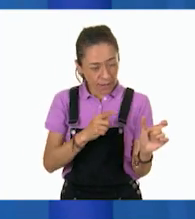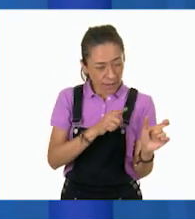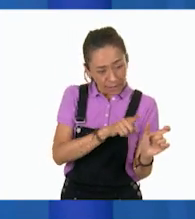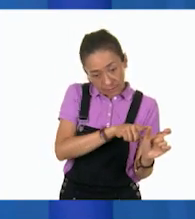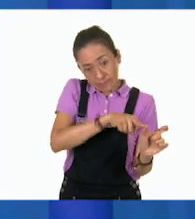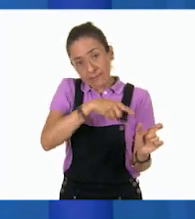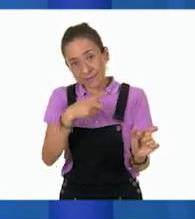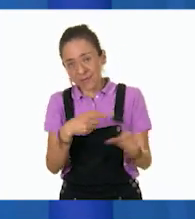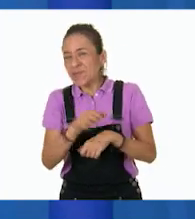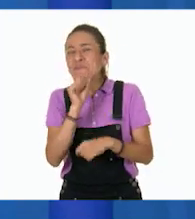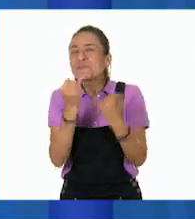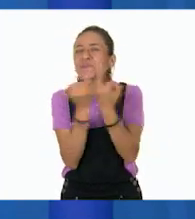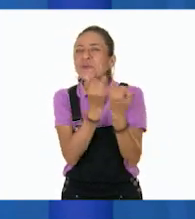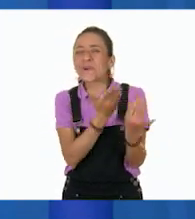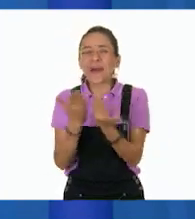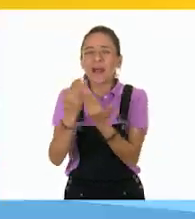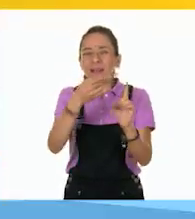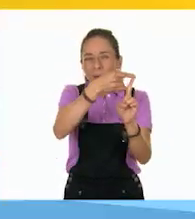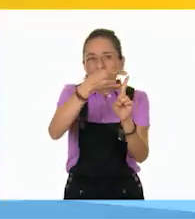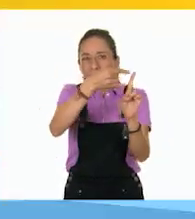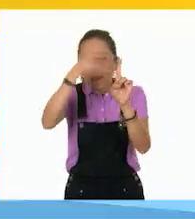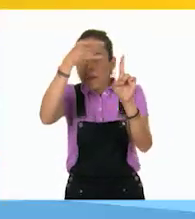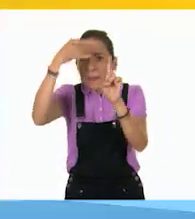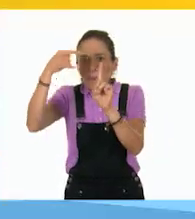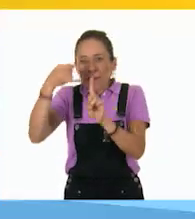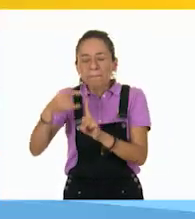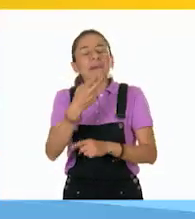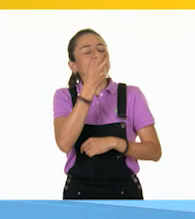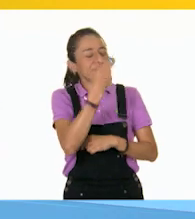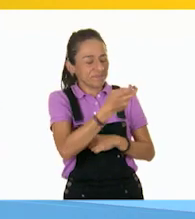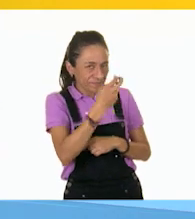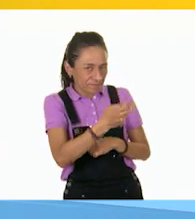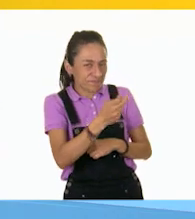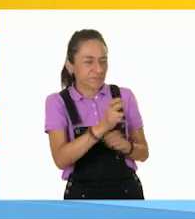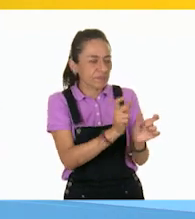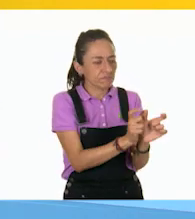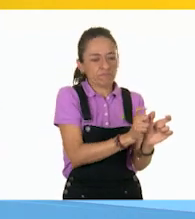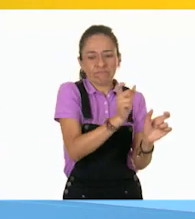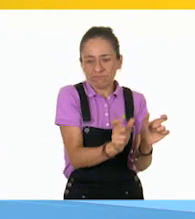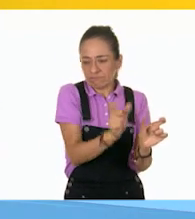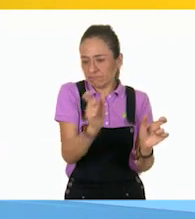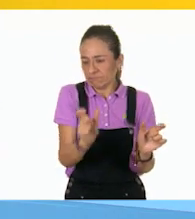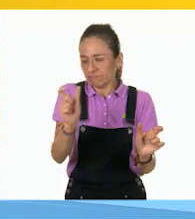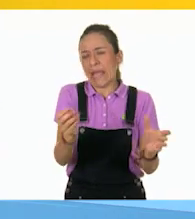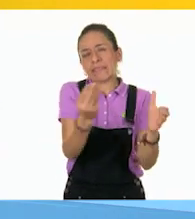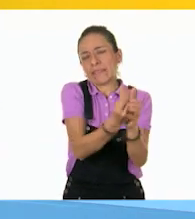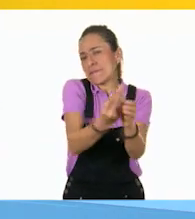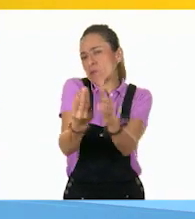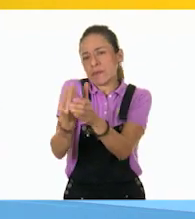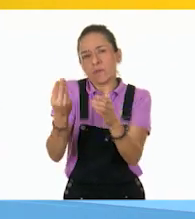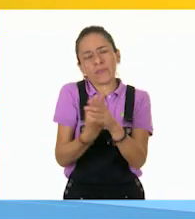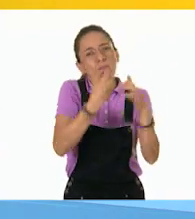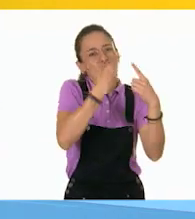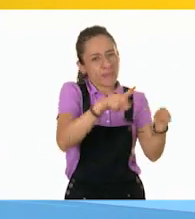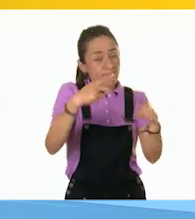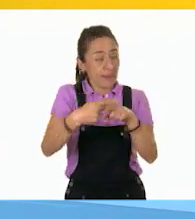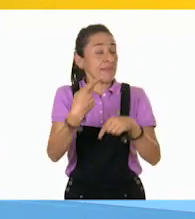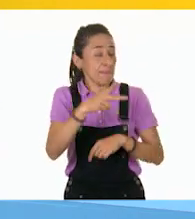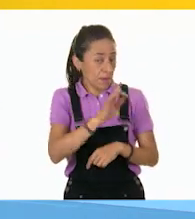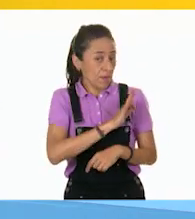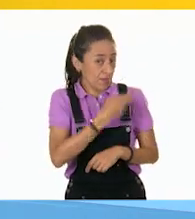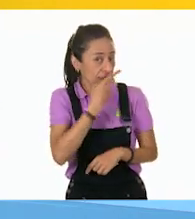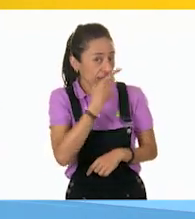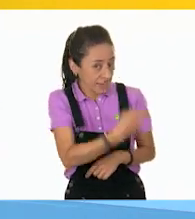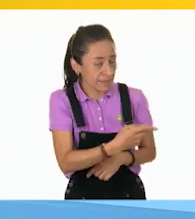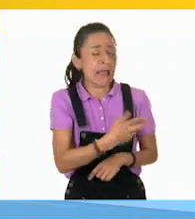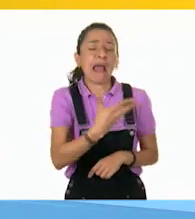como en esta última sucesión que vimos. Así es, son dos tipos de sucesiones diferentes, aunque debo decirte que existen